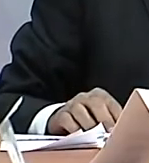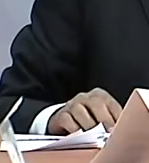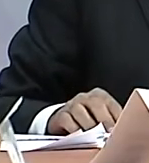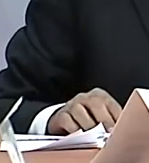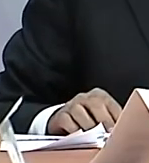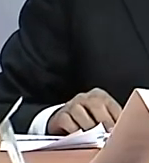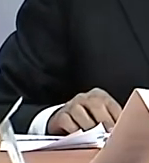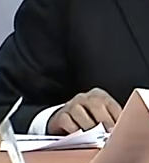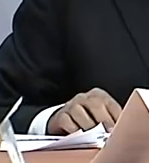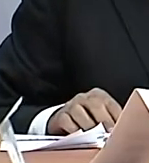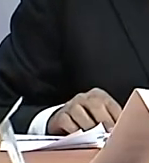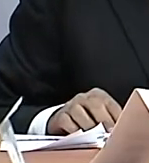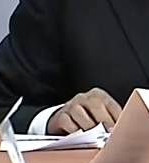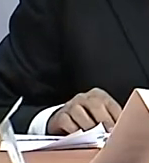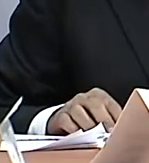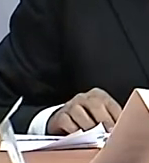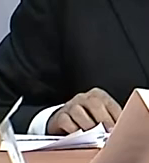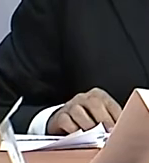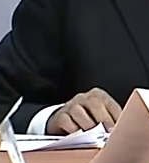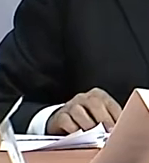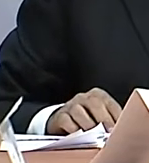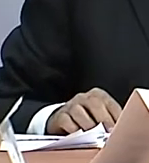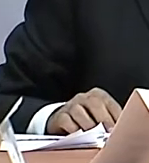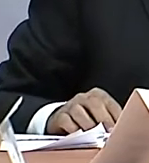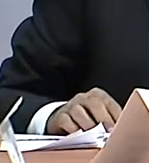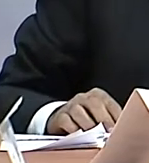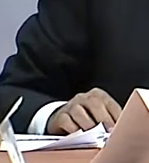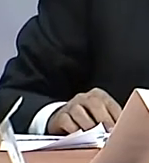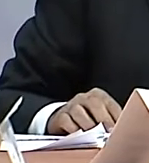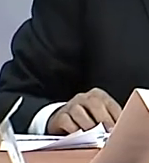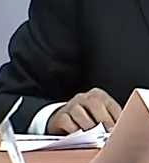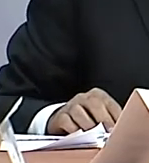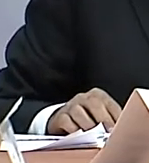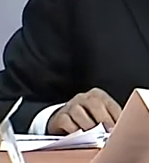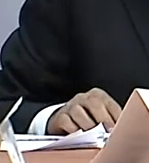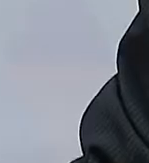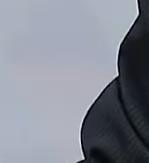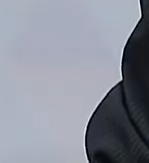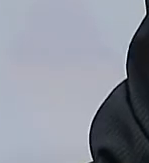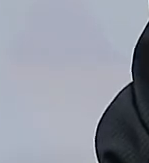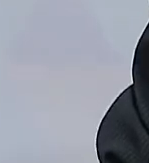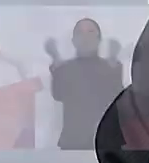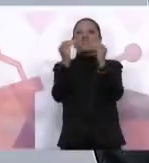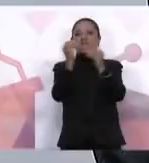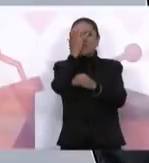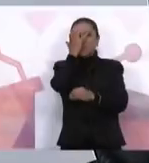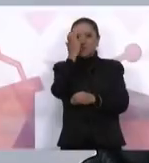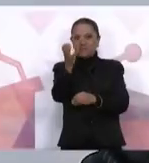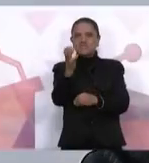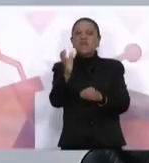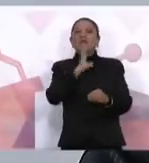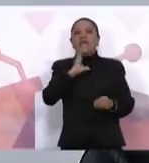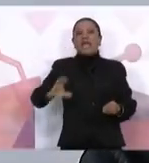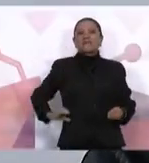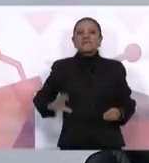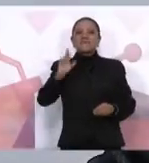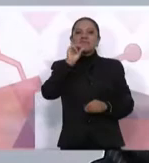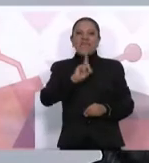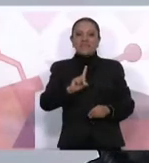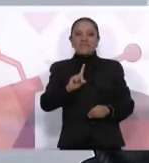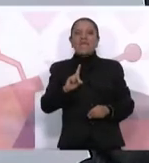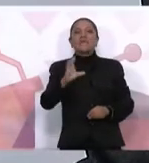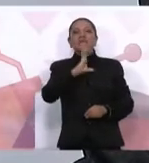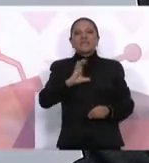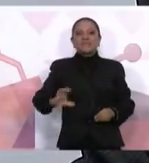señoras y señores muy buenas noches bienvenidos al segundo debate oficial entre la candidata y los candidatos a la gubernatura